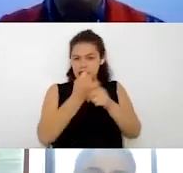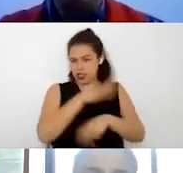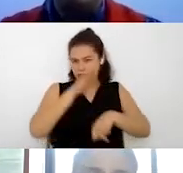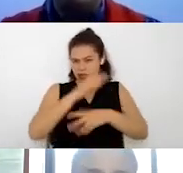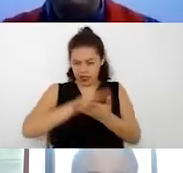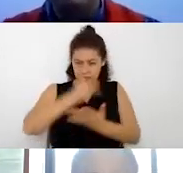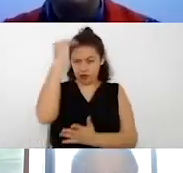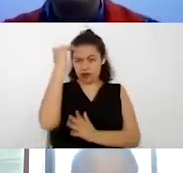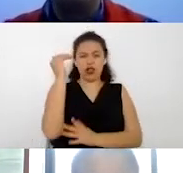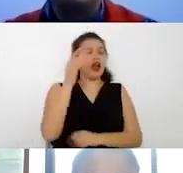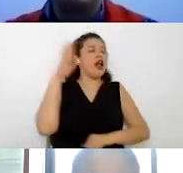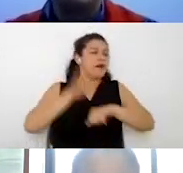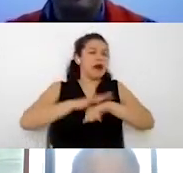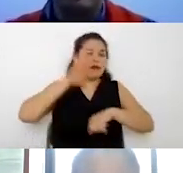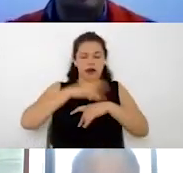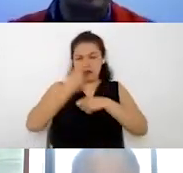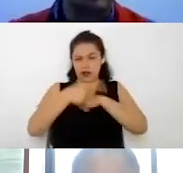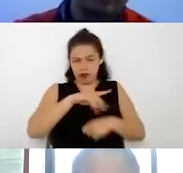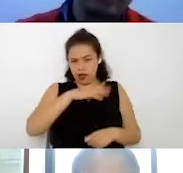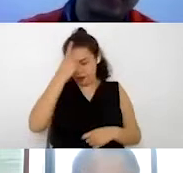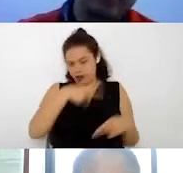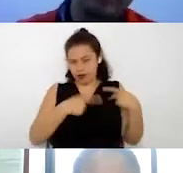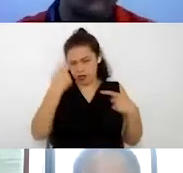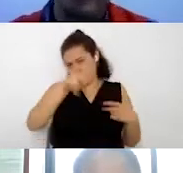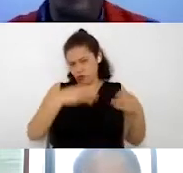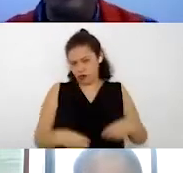entonces pues hay más riesgo, ¿no? En la vida de la persona.